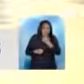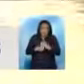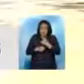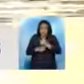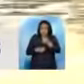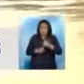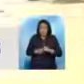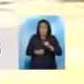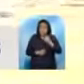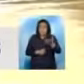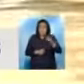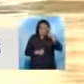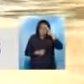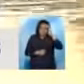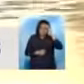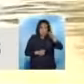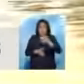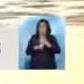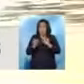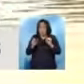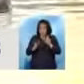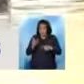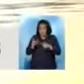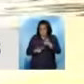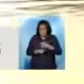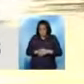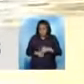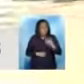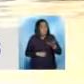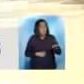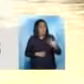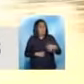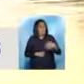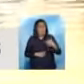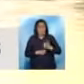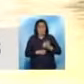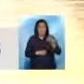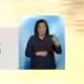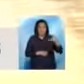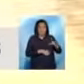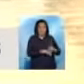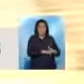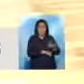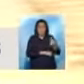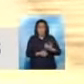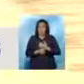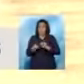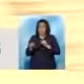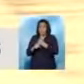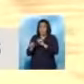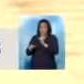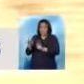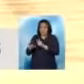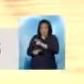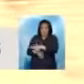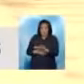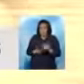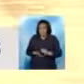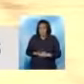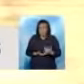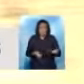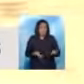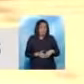los miembros de la policía de salvataje. Y pues han trabajado desde muy temprano rescatando a las personas,